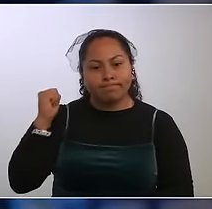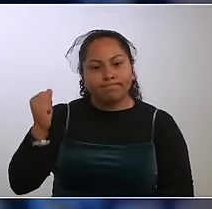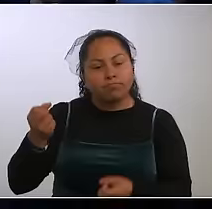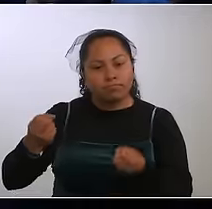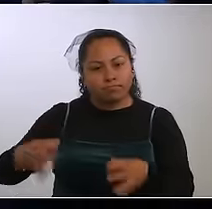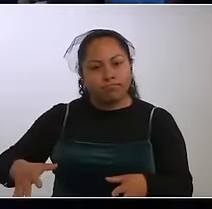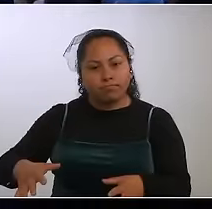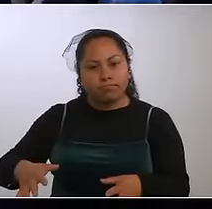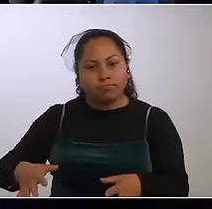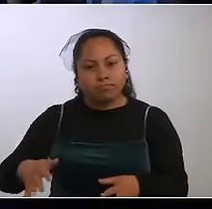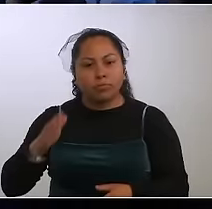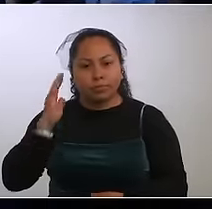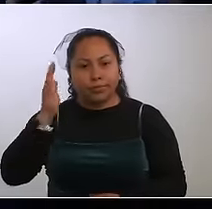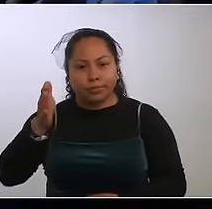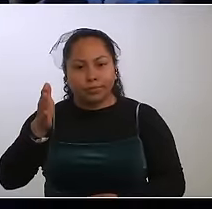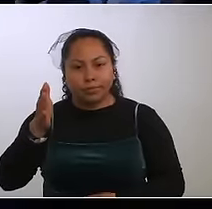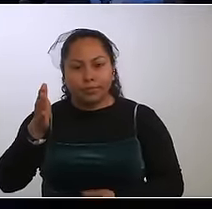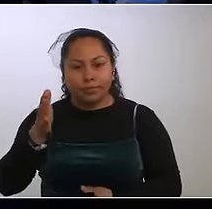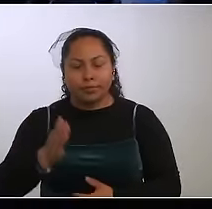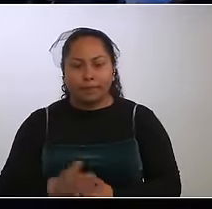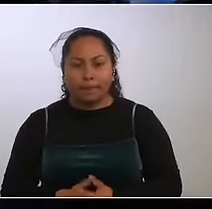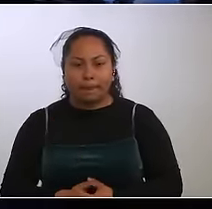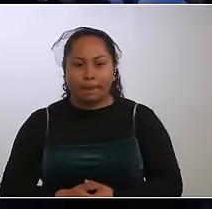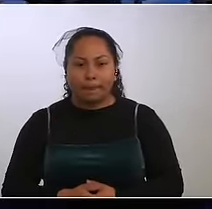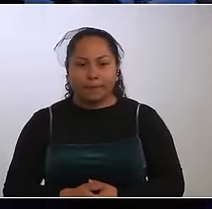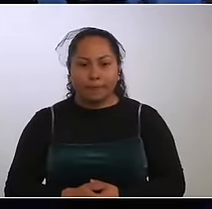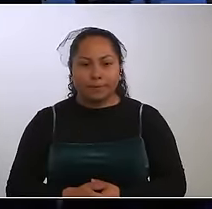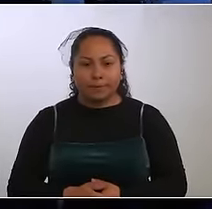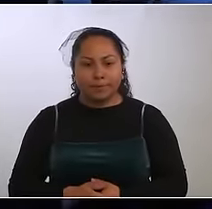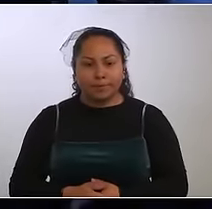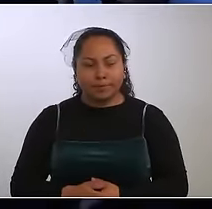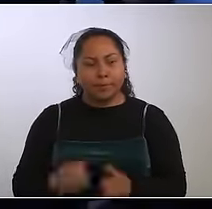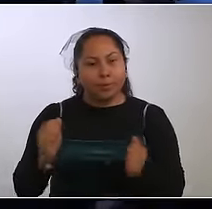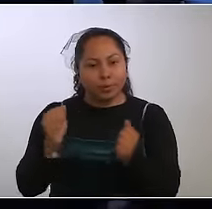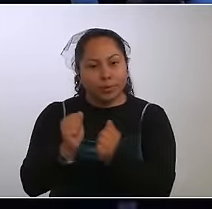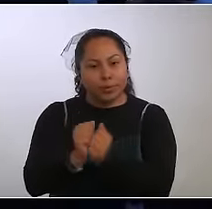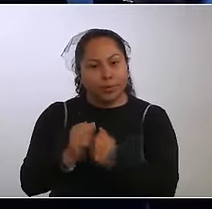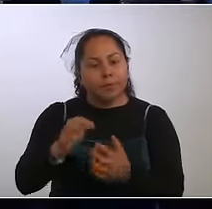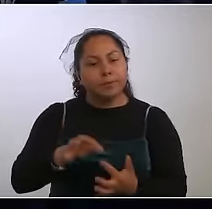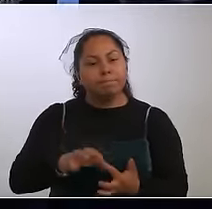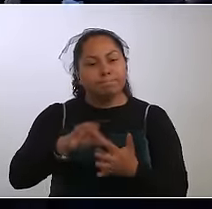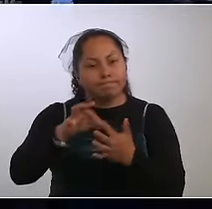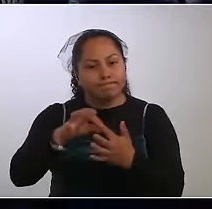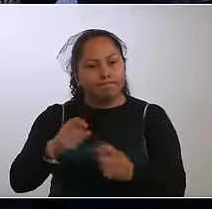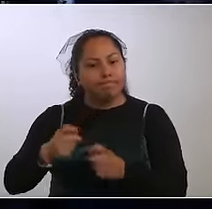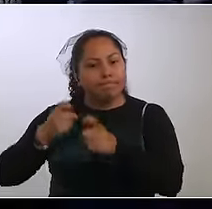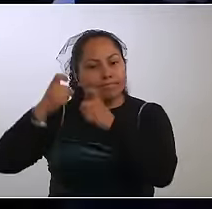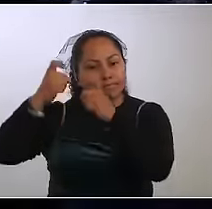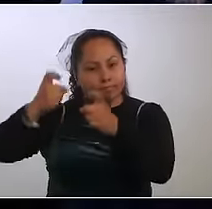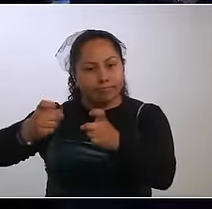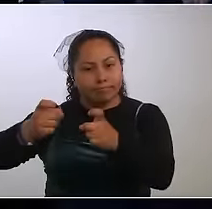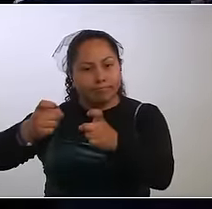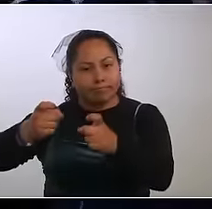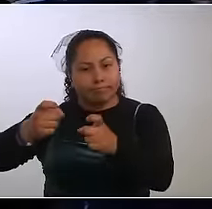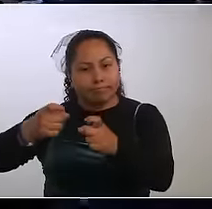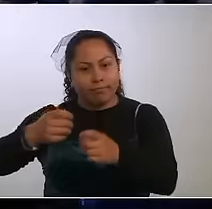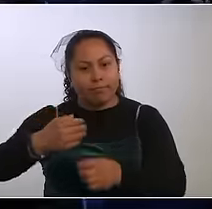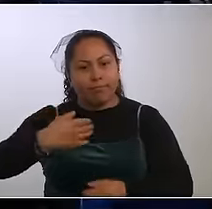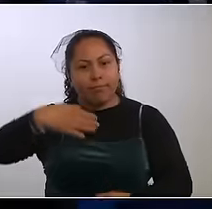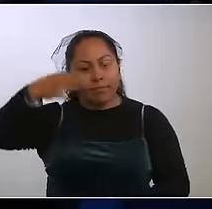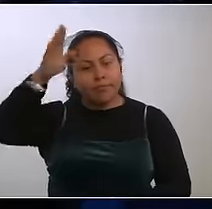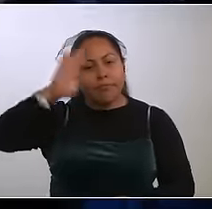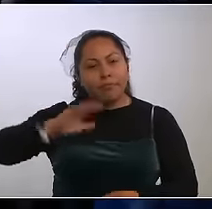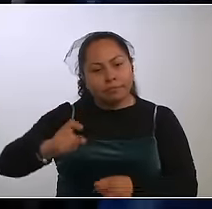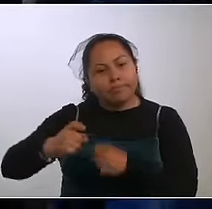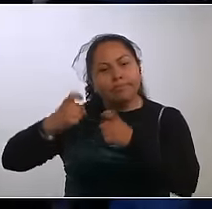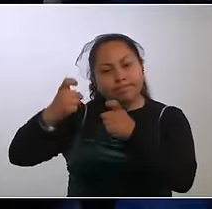a través de las manifestaciones de los dones espirituales en la iglesia. Vamos a enseñar a los pastores para que los